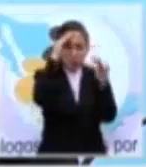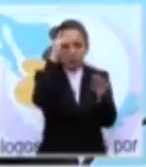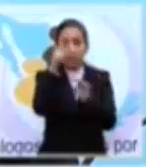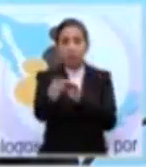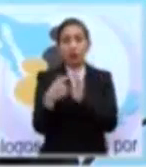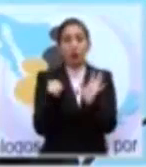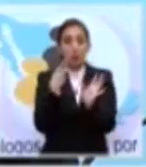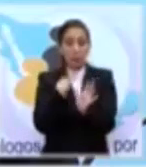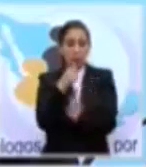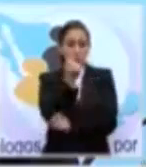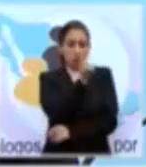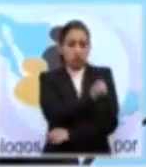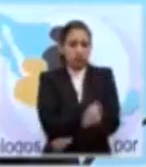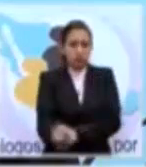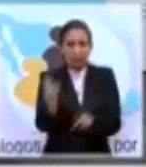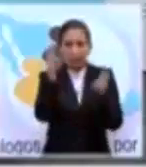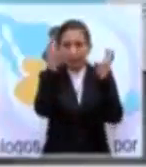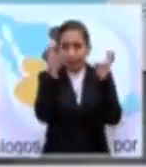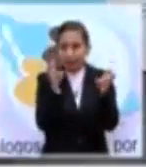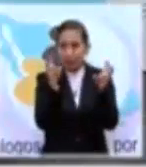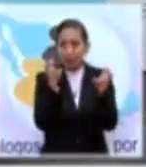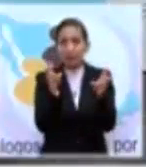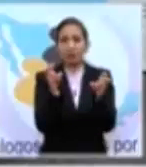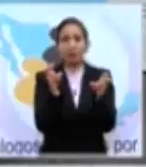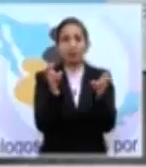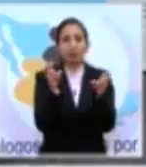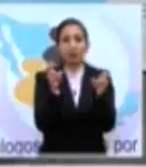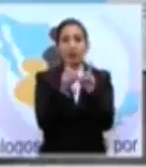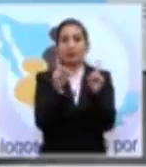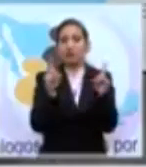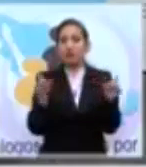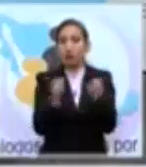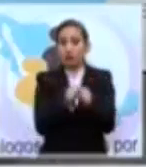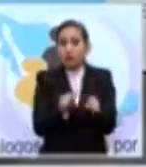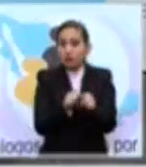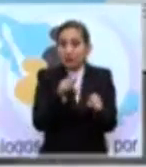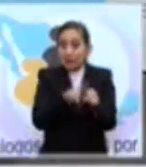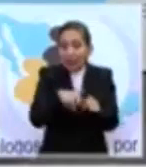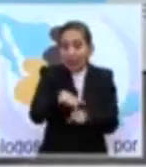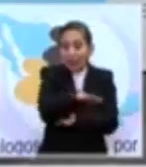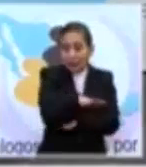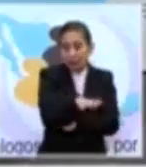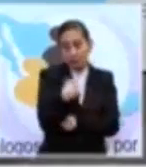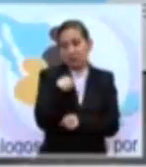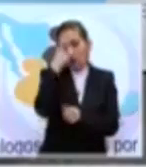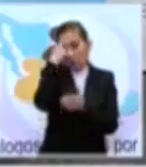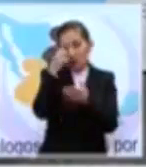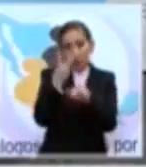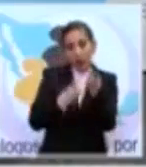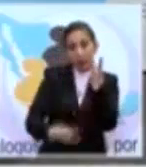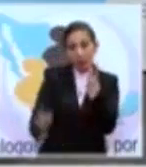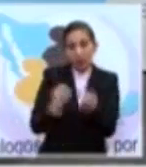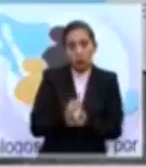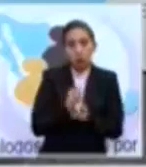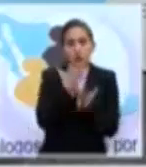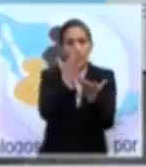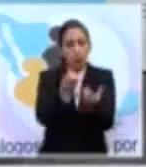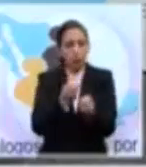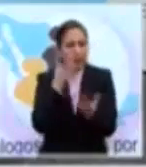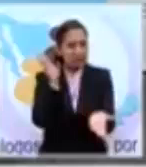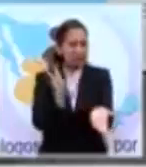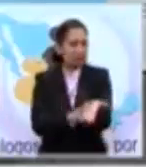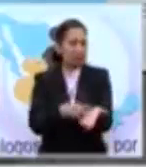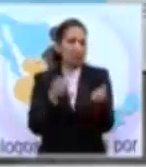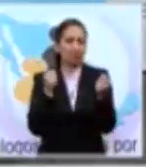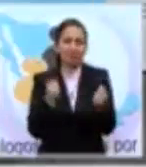expertos en la materia de desarrollo social, que creo que van a venir a enriquecer, sin lugar a duda,